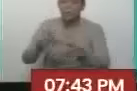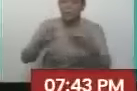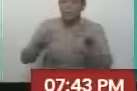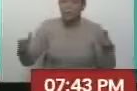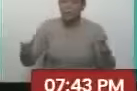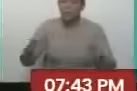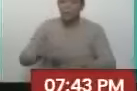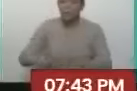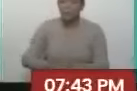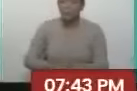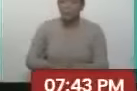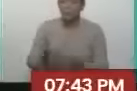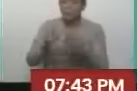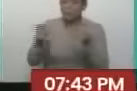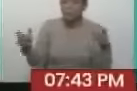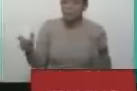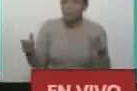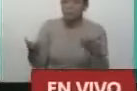Antonio gtiérrez